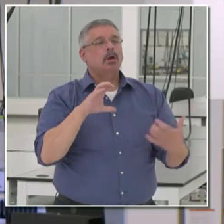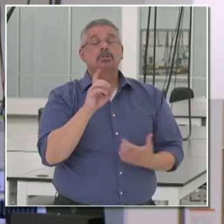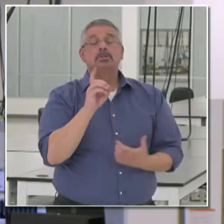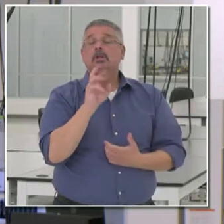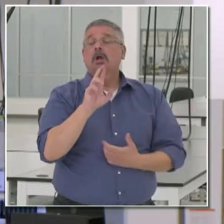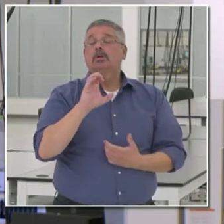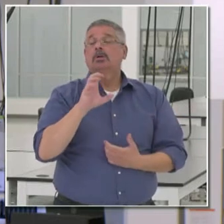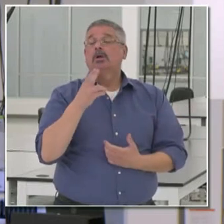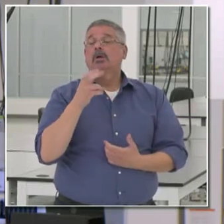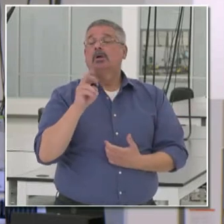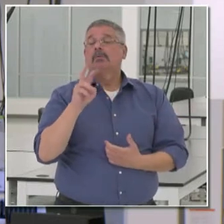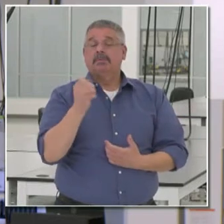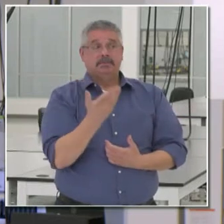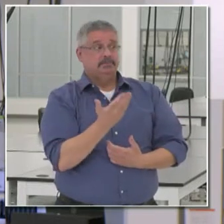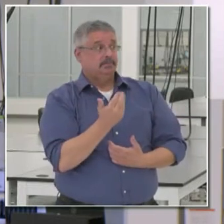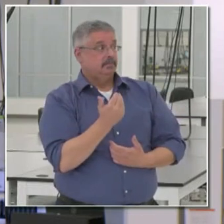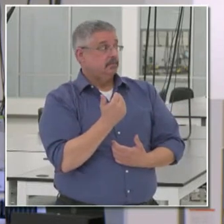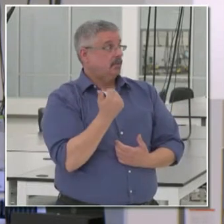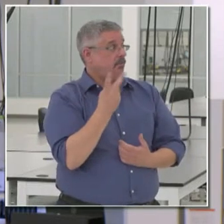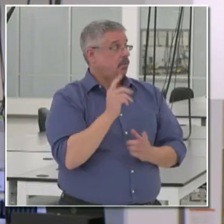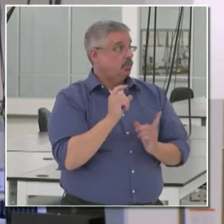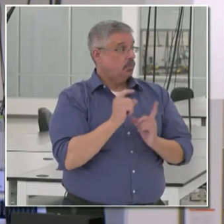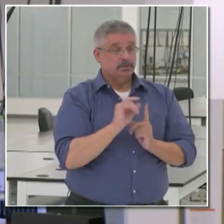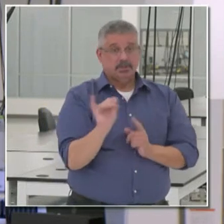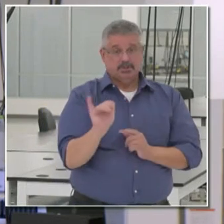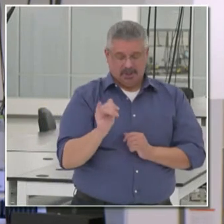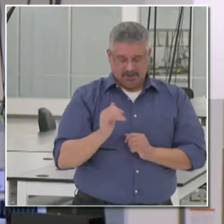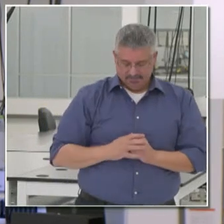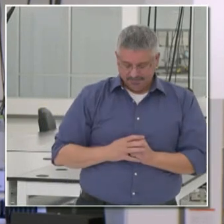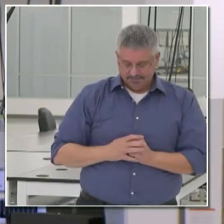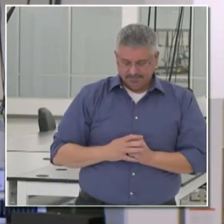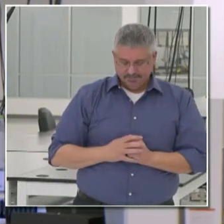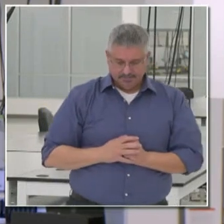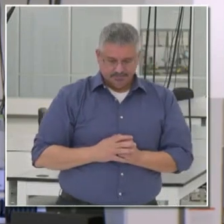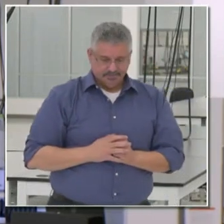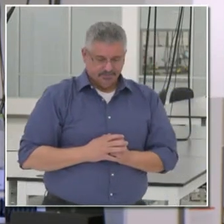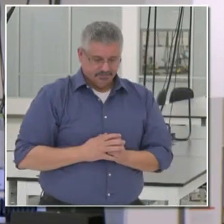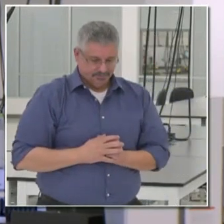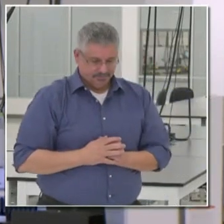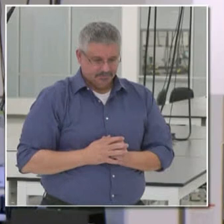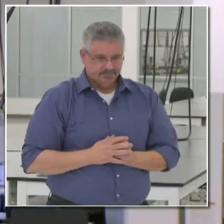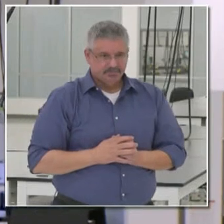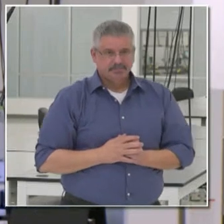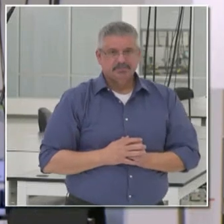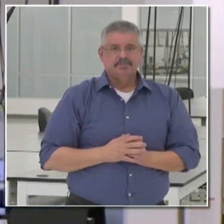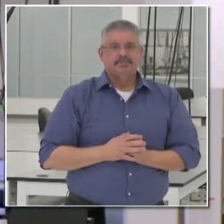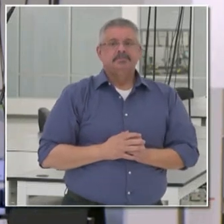respuesta de kobe dice que me quiero invitar al doctor chávez a quito en el podio para decir algunas palabras también